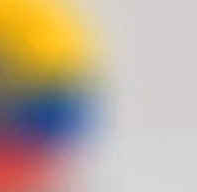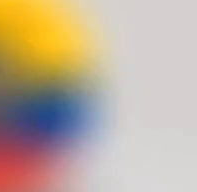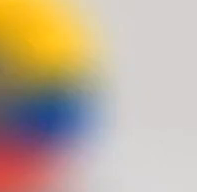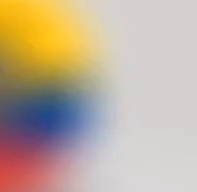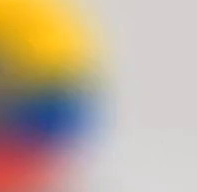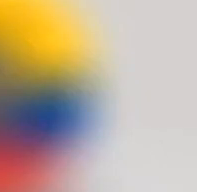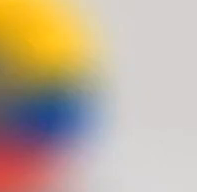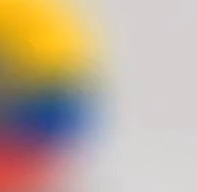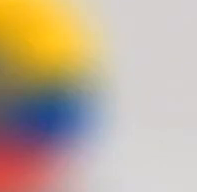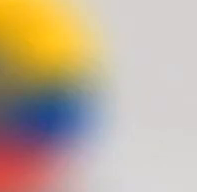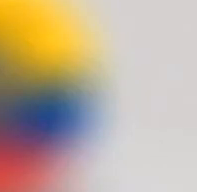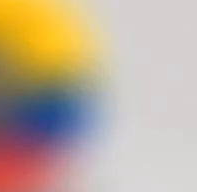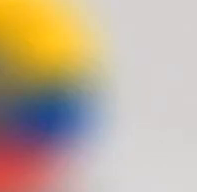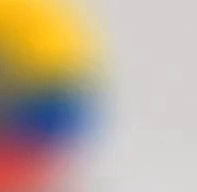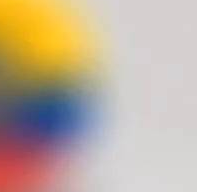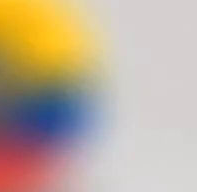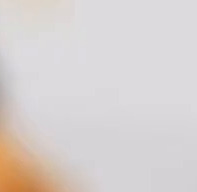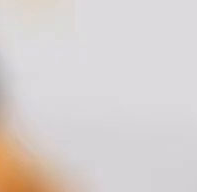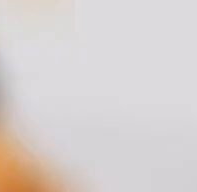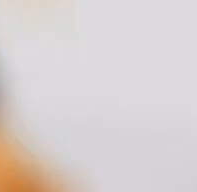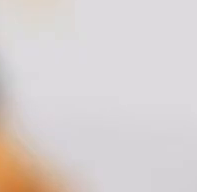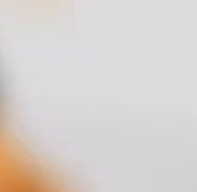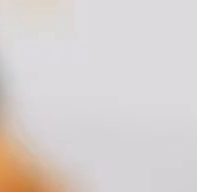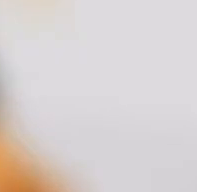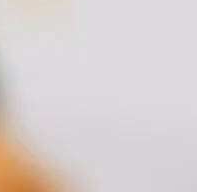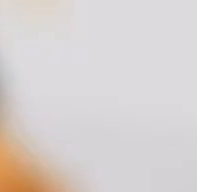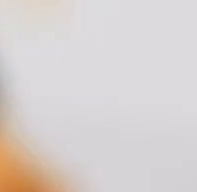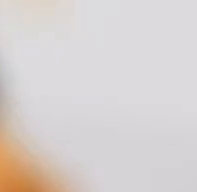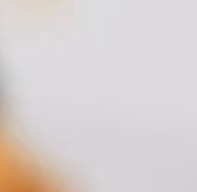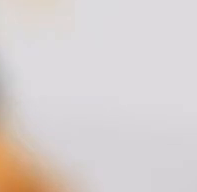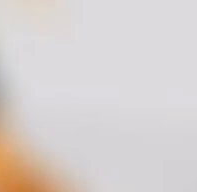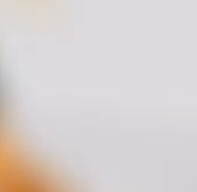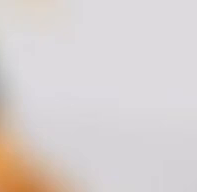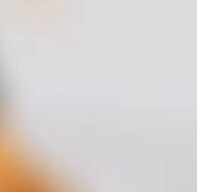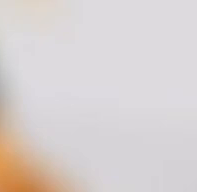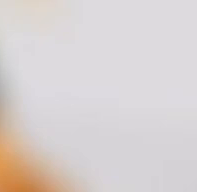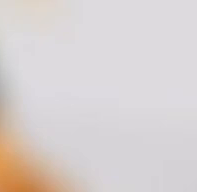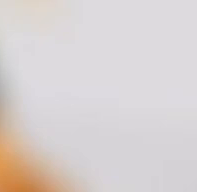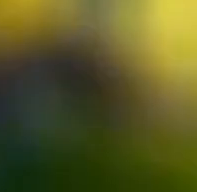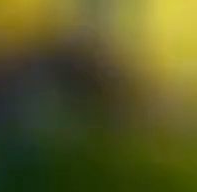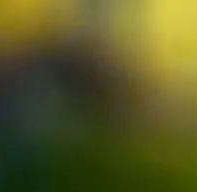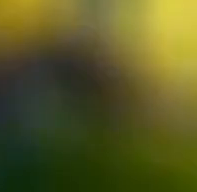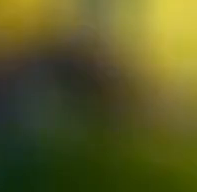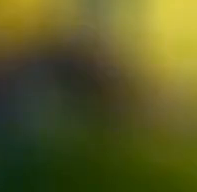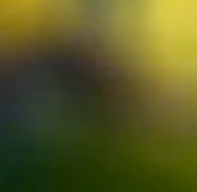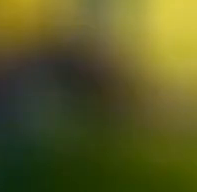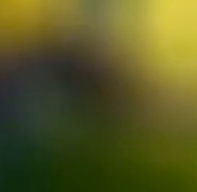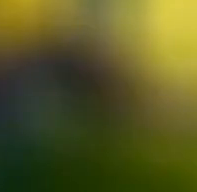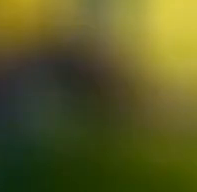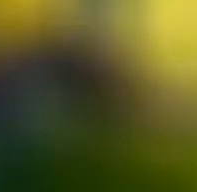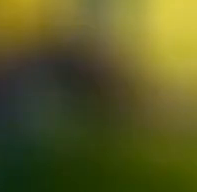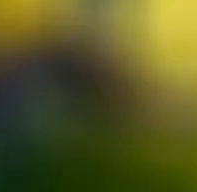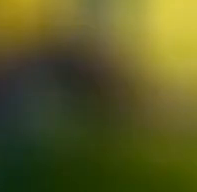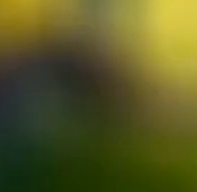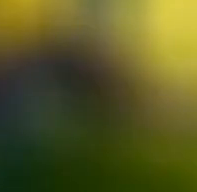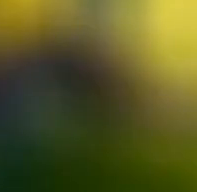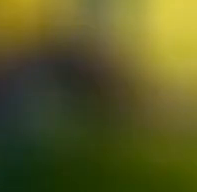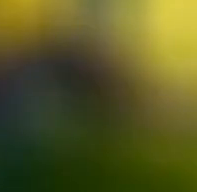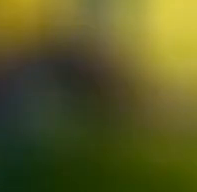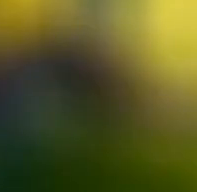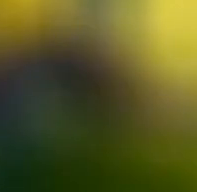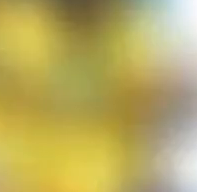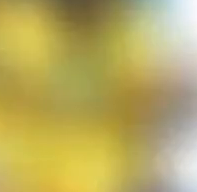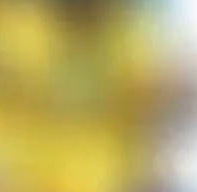cafeteras abrieron el marcador con Gracie Martínez a los 27 segundos de iniciado el compromiso. Pero después,